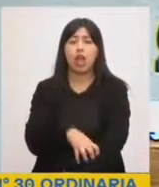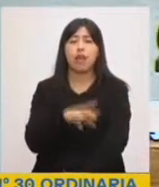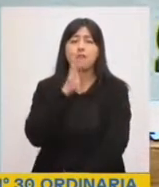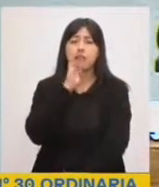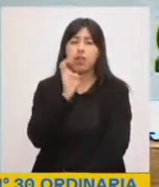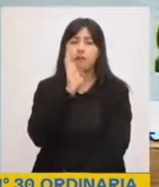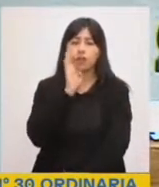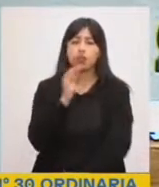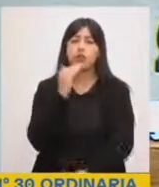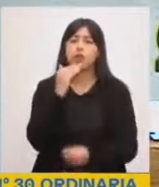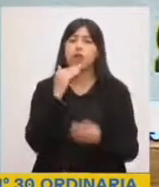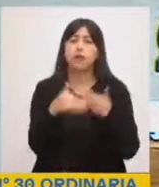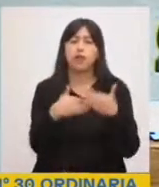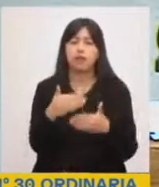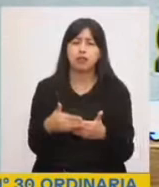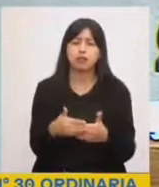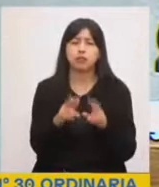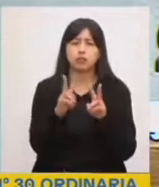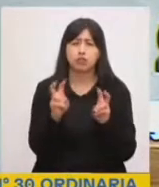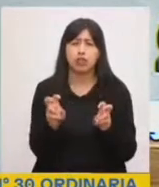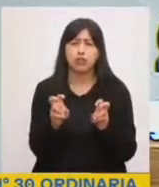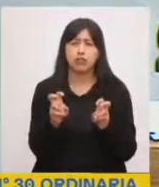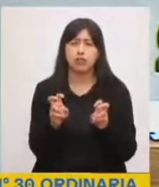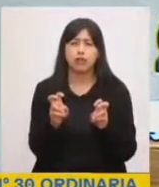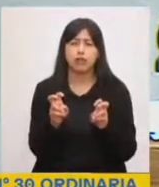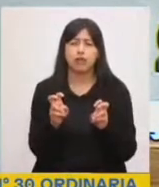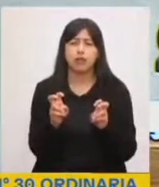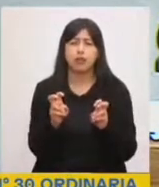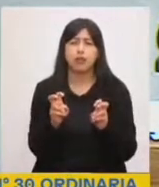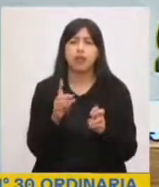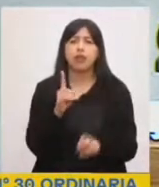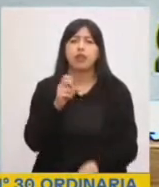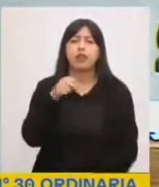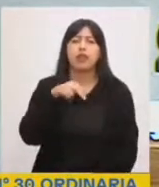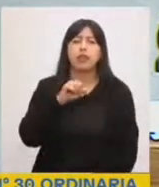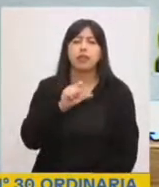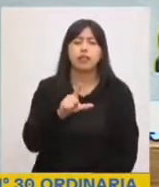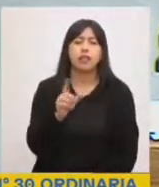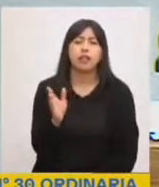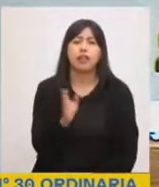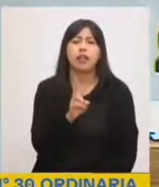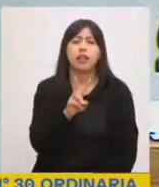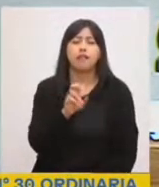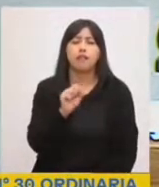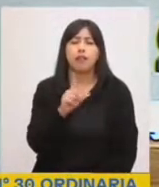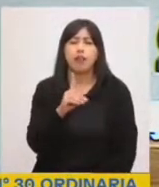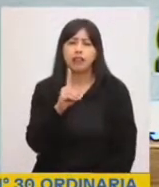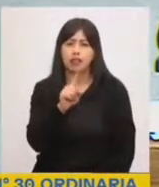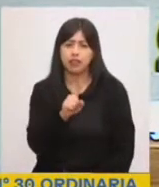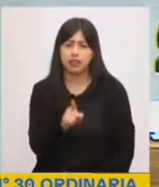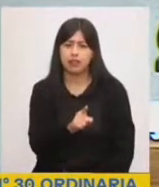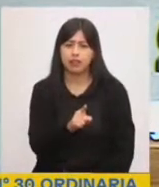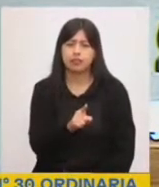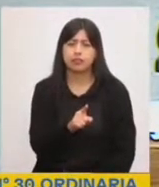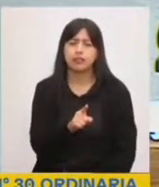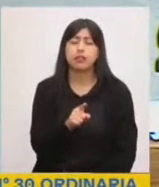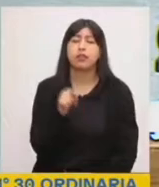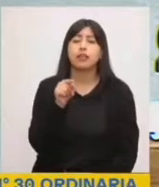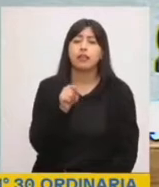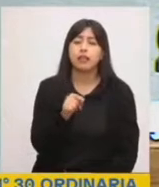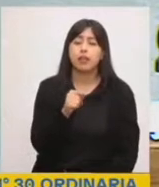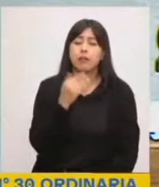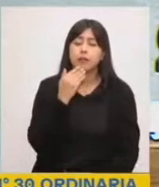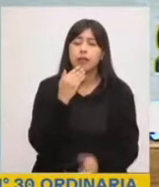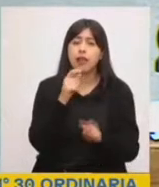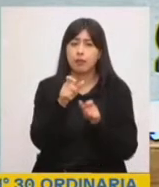investigación del cobarde asesinato del comisario de la PDI, Daniel Valdés. A la familia de Daniel y a las cientos de familias de comisarios